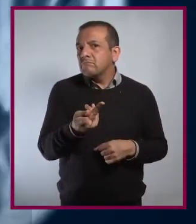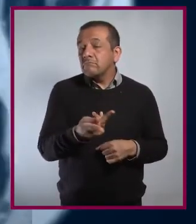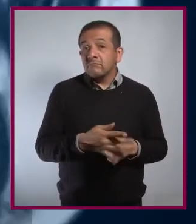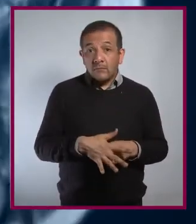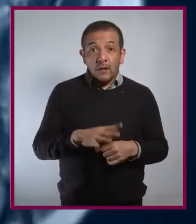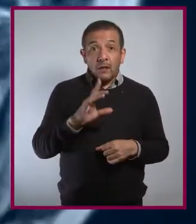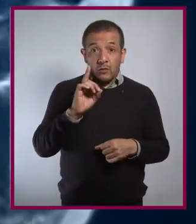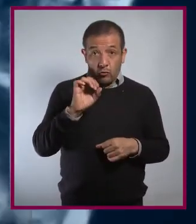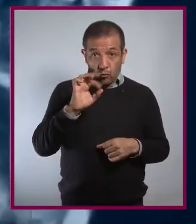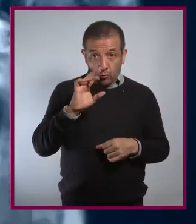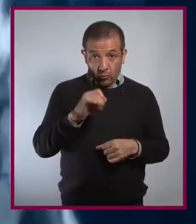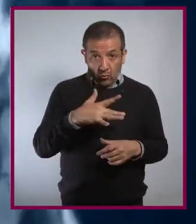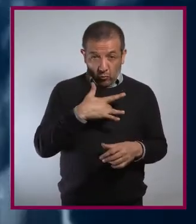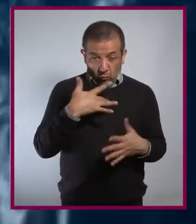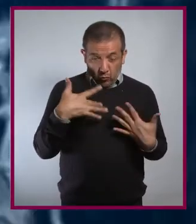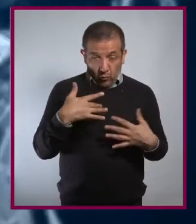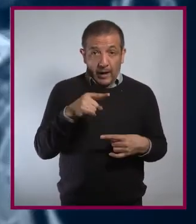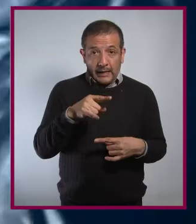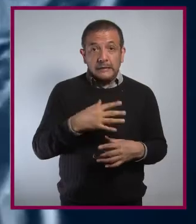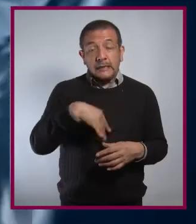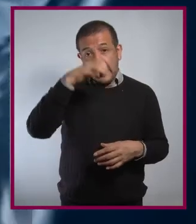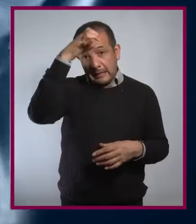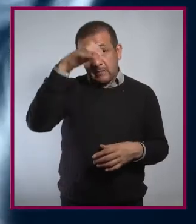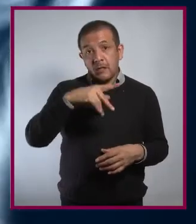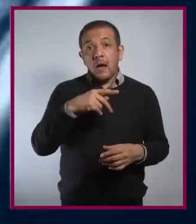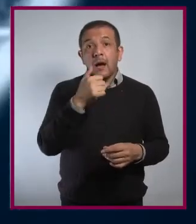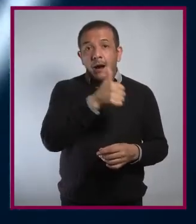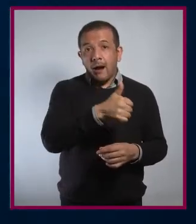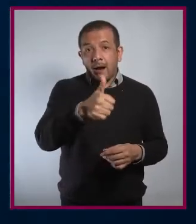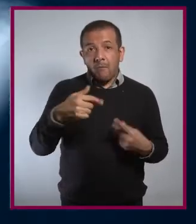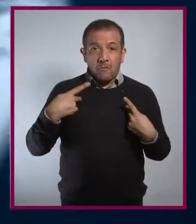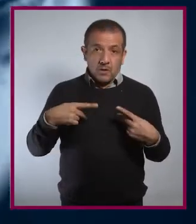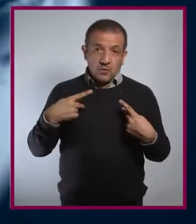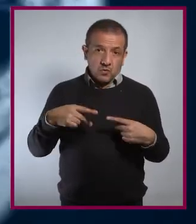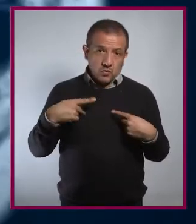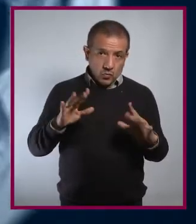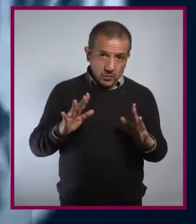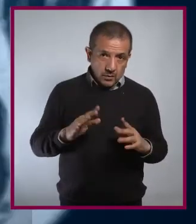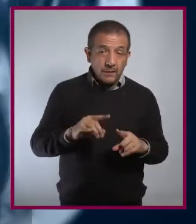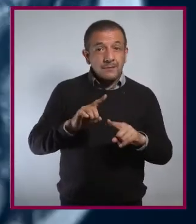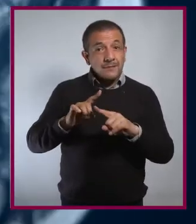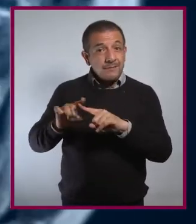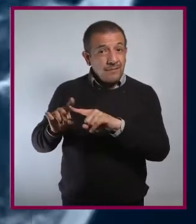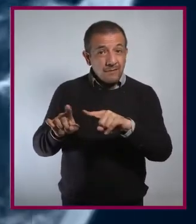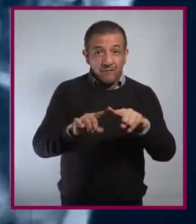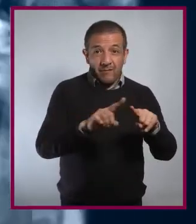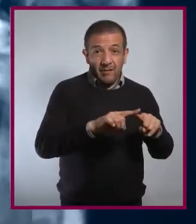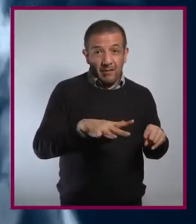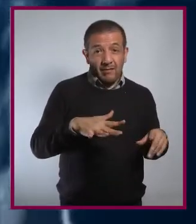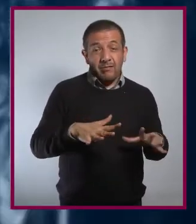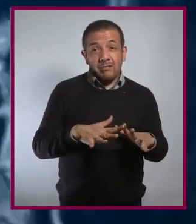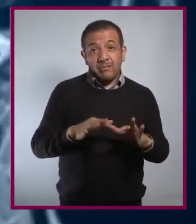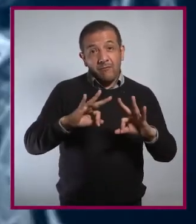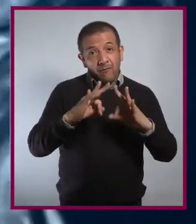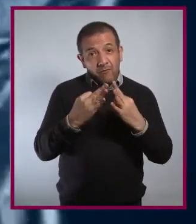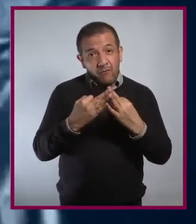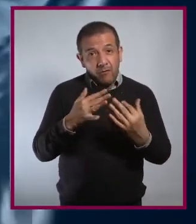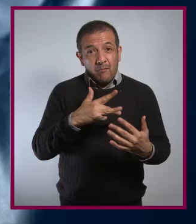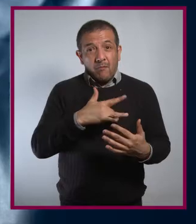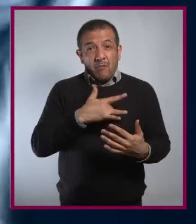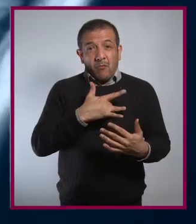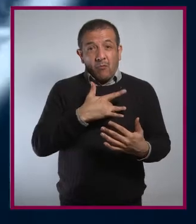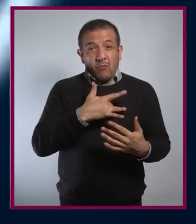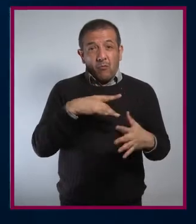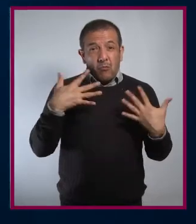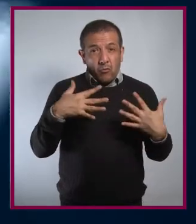El dolor es siempre una experiencia personal y subjetiva, y no todos sienten dolor de la misma